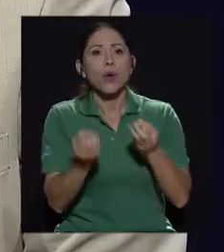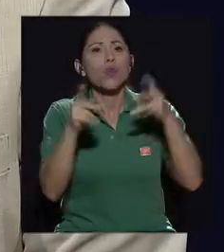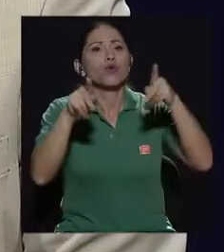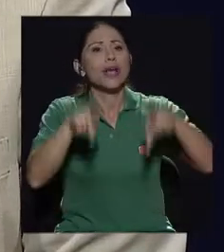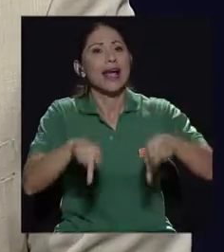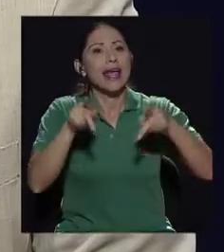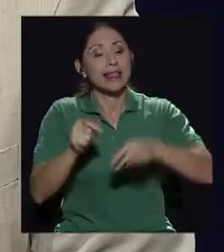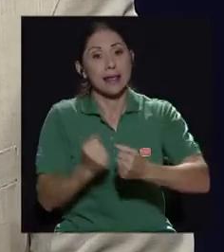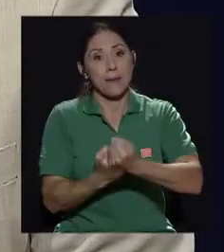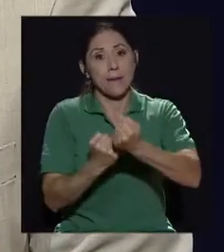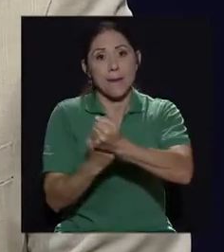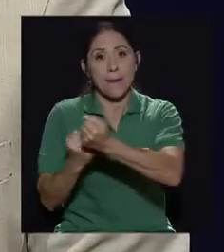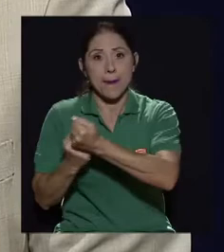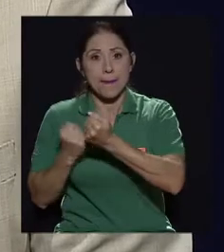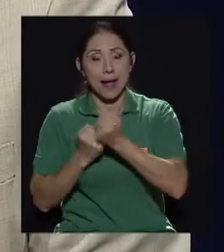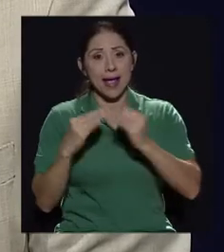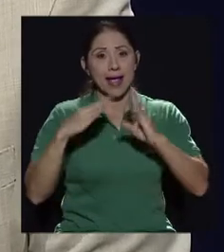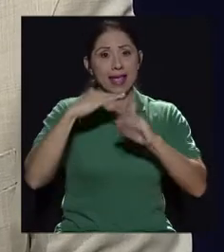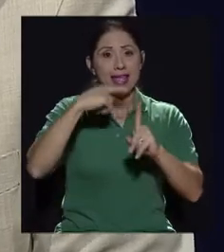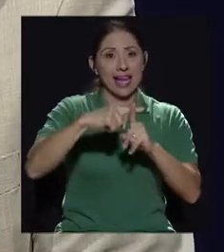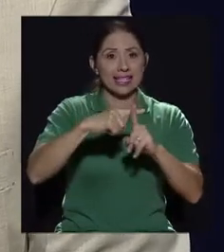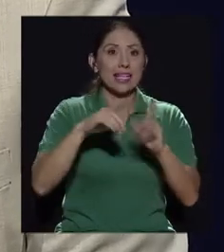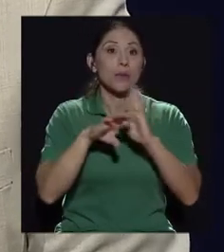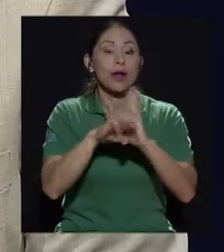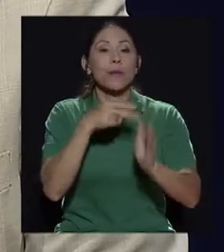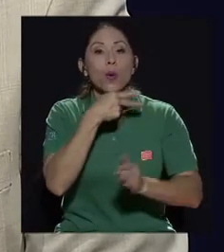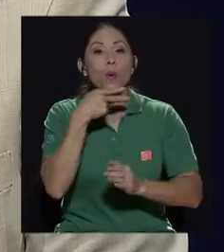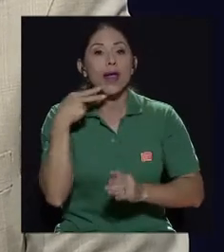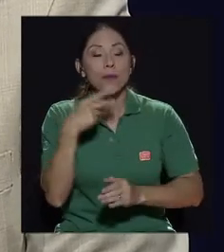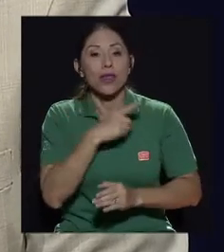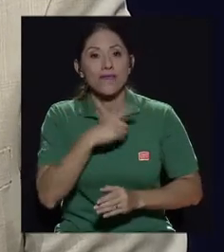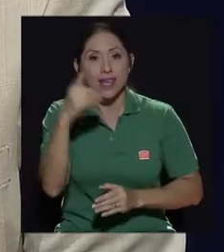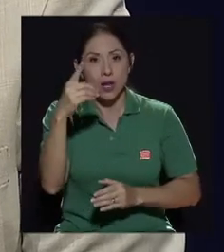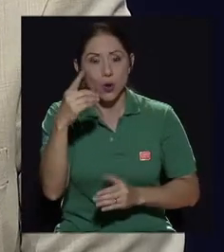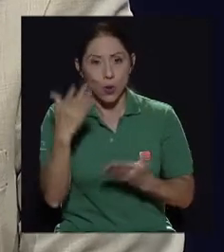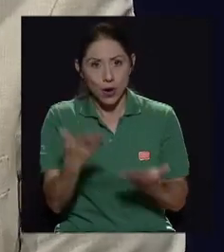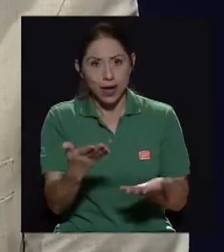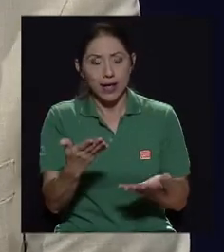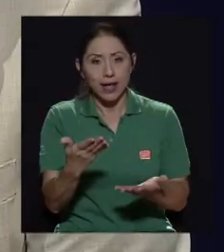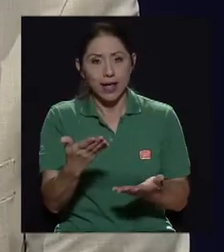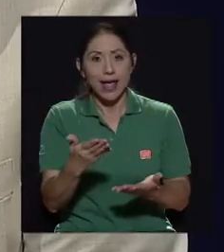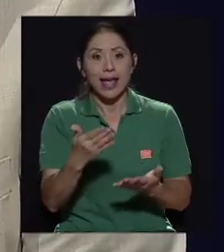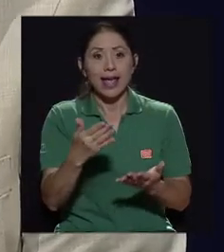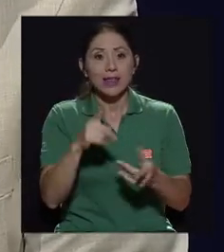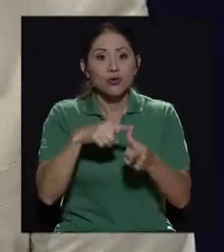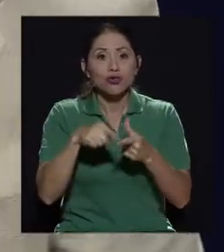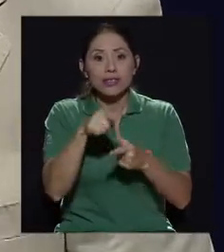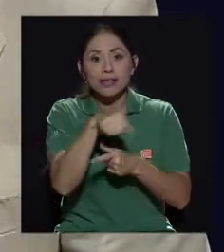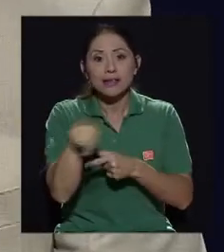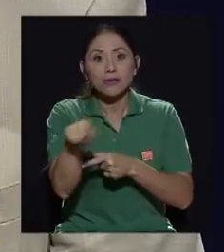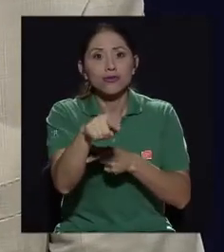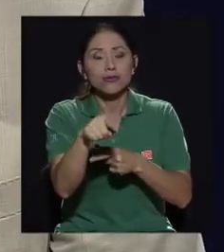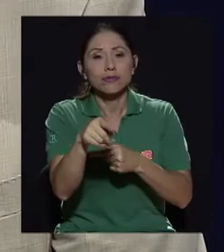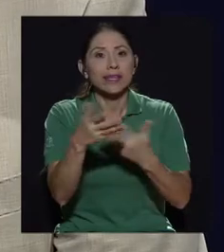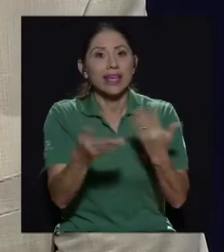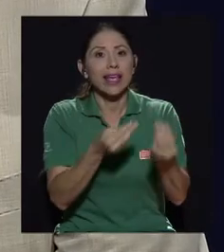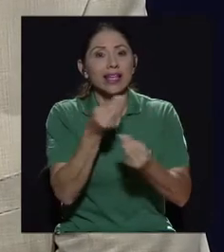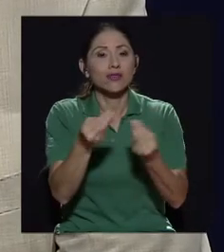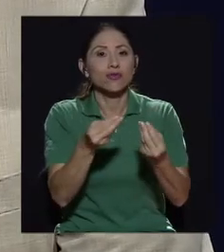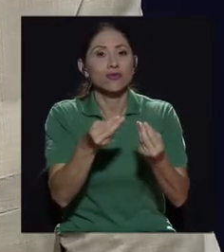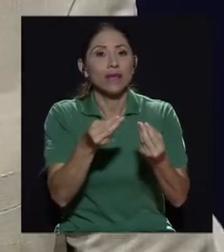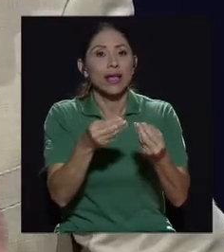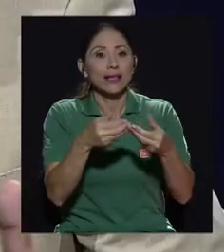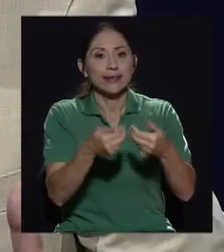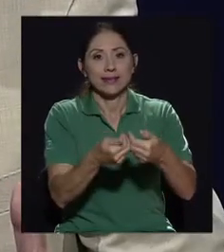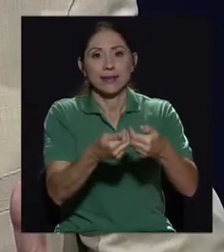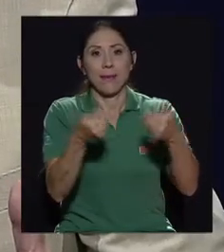gente que era partidaria de las iglesias como verbo divino etcétera éste terminaron por separarse de